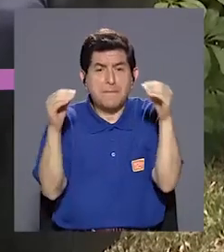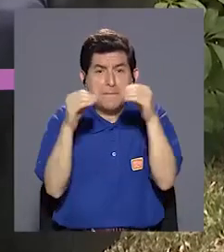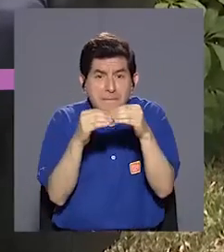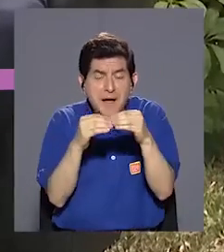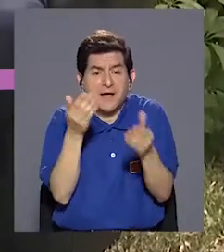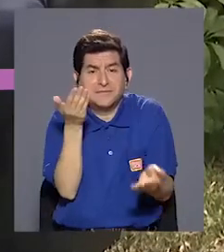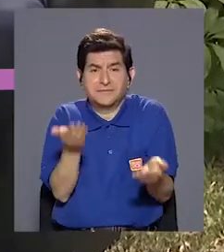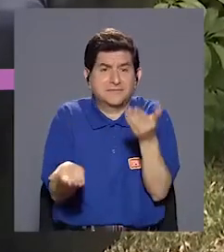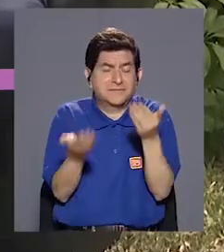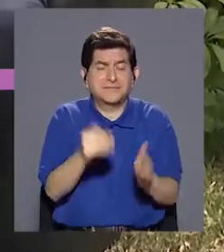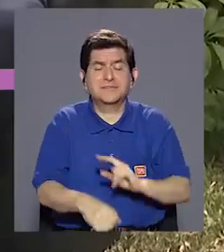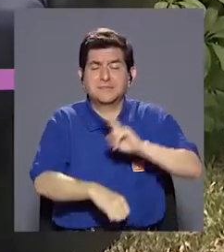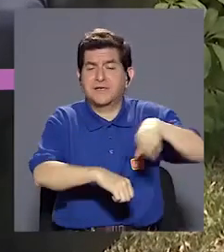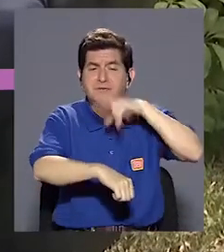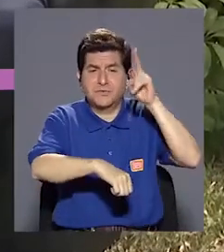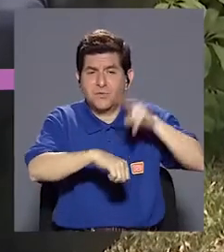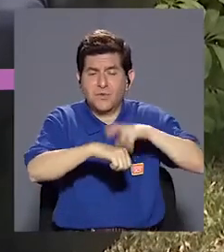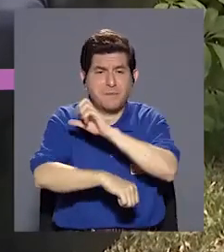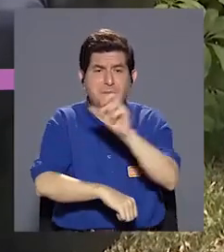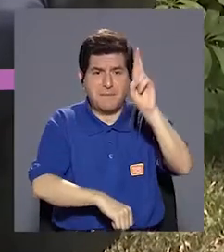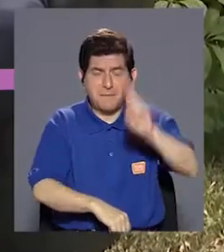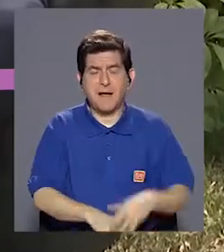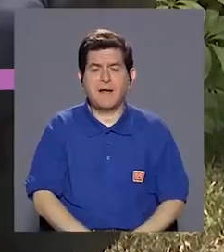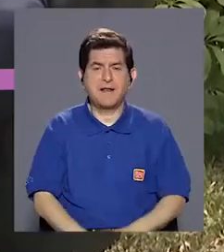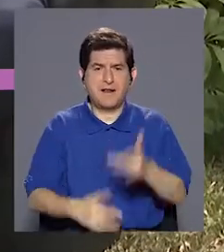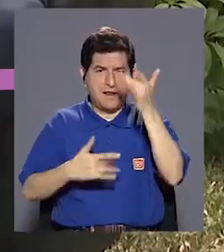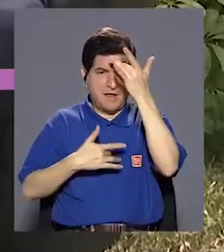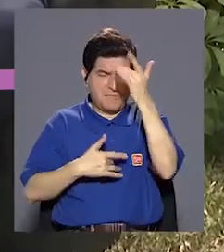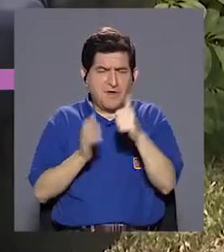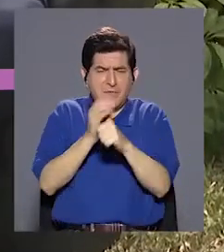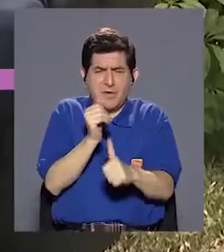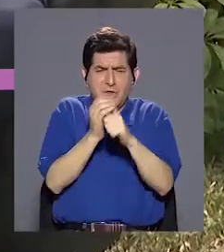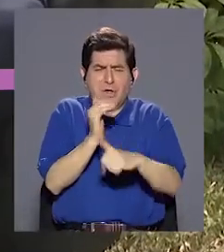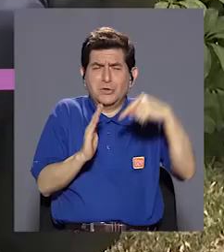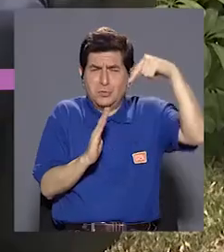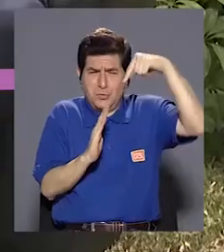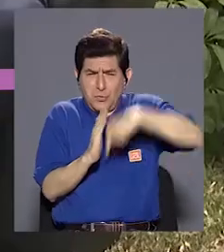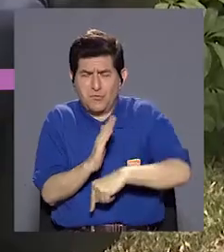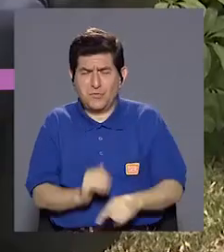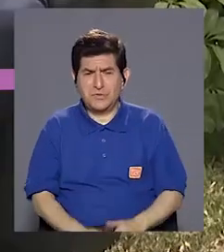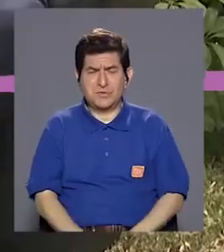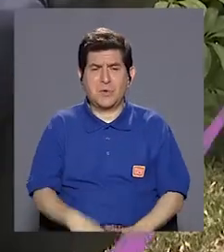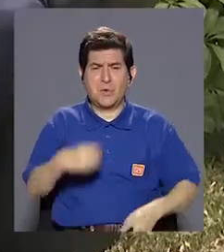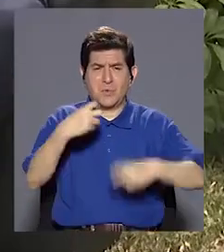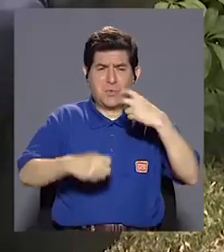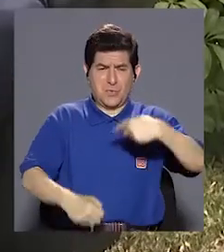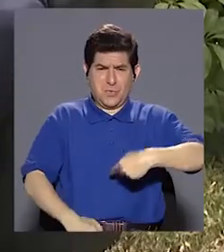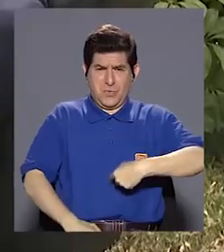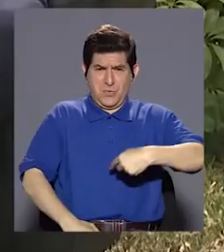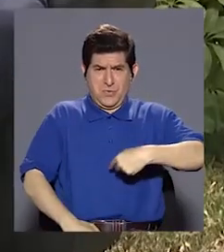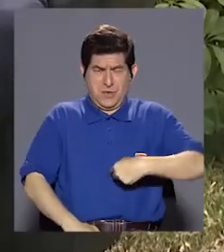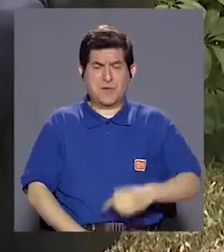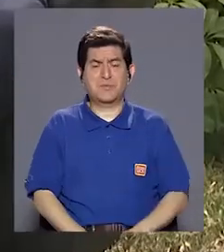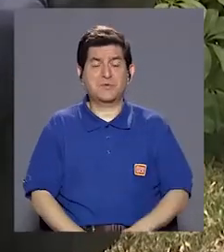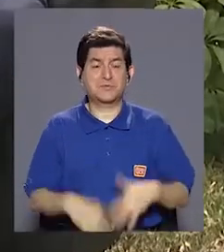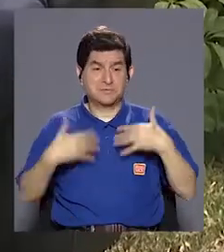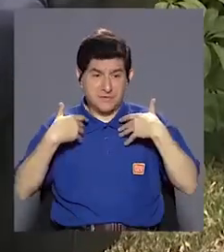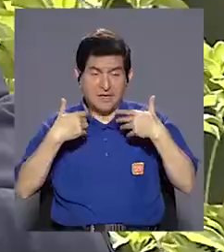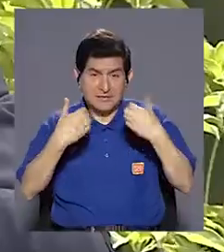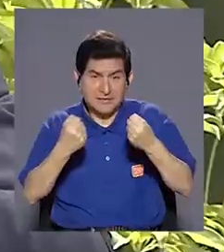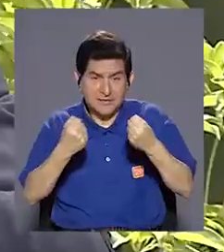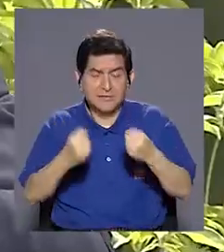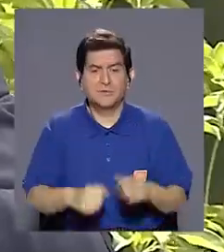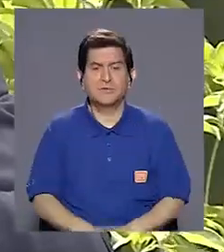se frecuenta en Costa Rica son las enfermedades diarreicas agudas, los cuadros de gastroenteritis que se conocen a nivel de